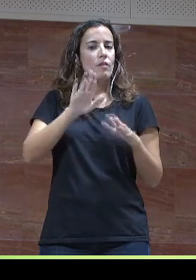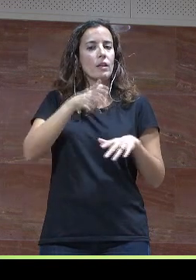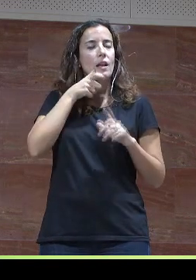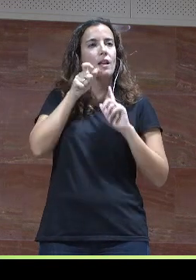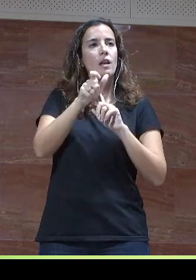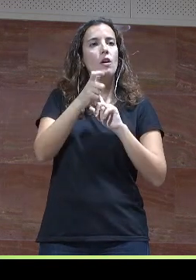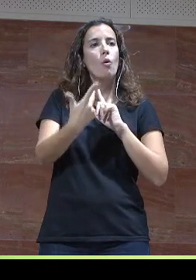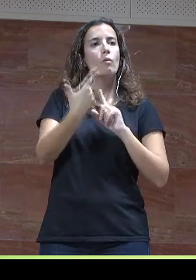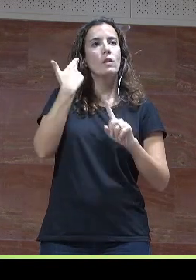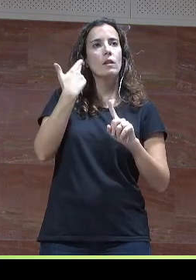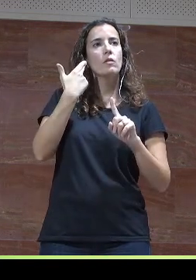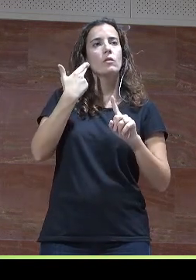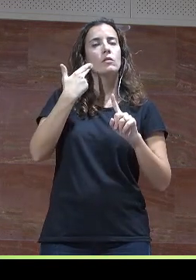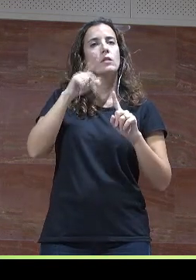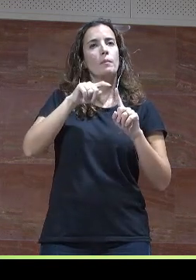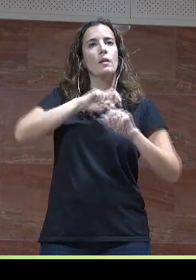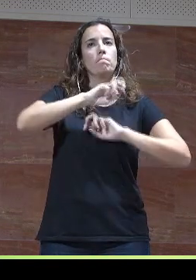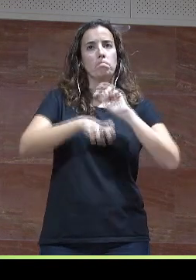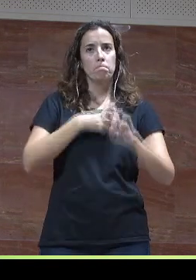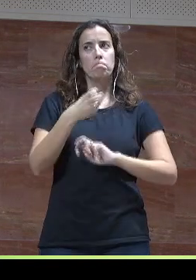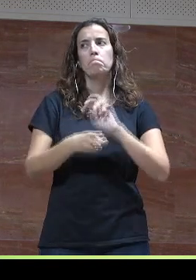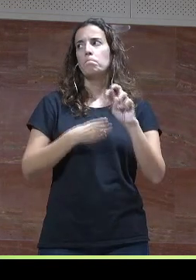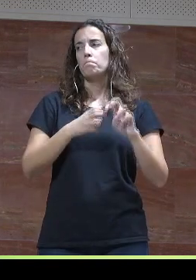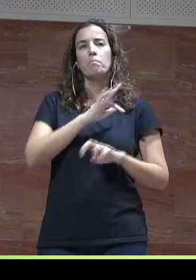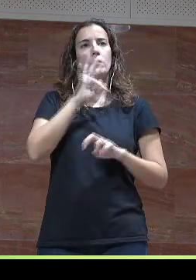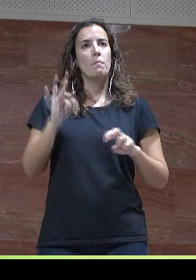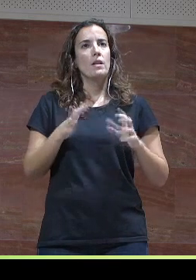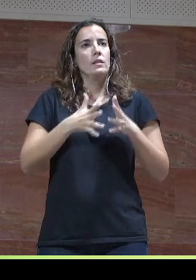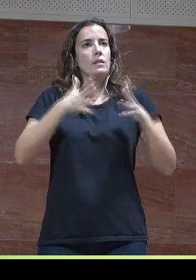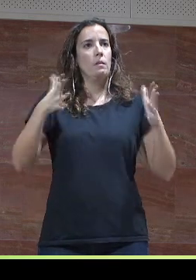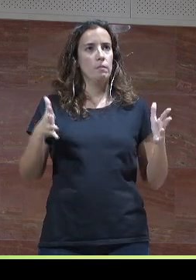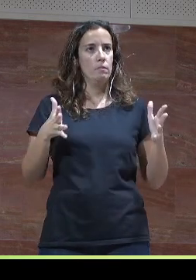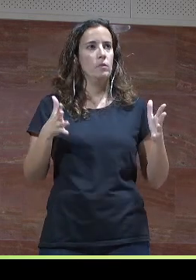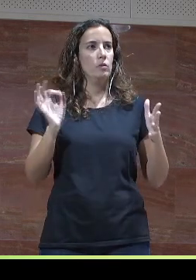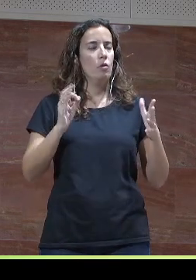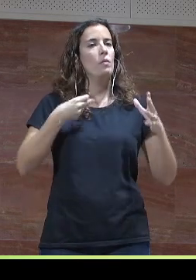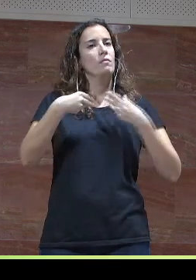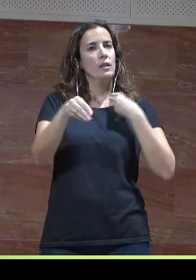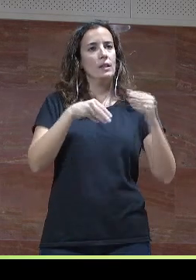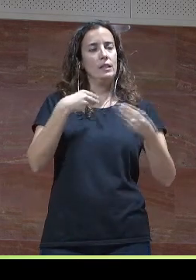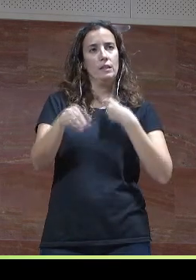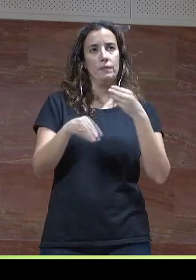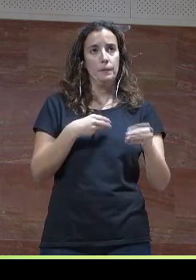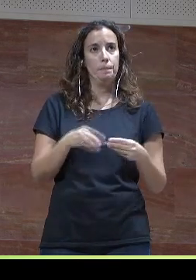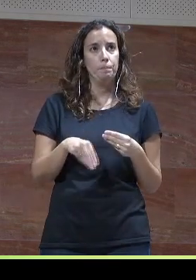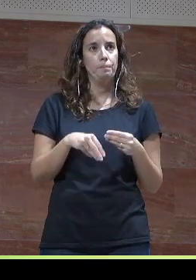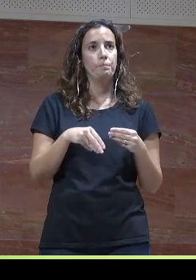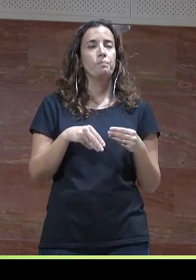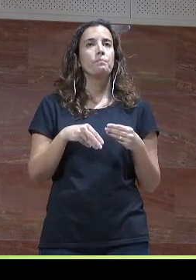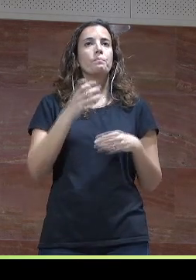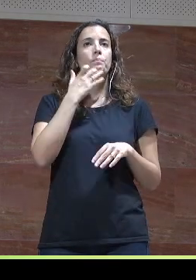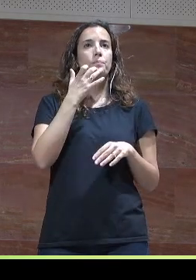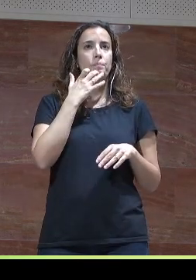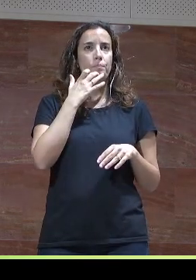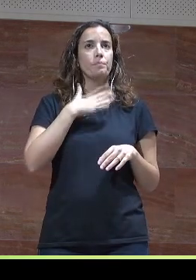también está modificándose y está ampliándose o haciéndose flexible un poco como la goma, ¿no? Por una parte,